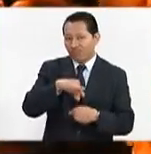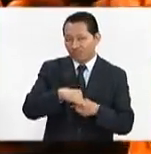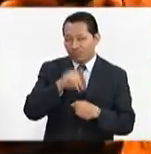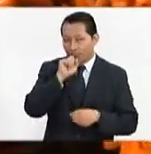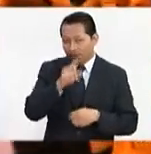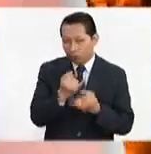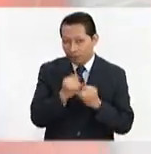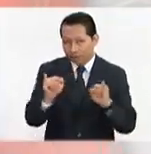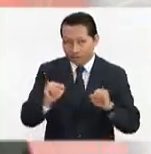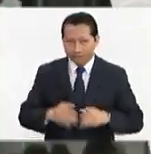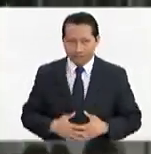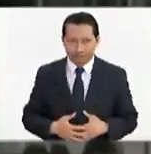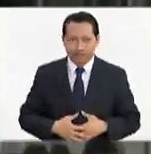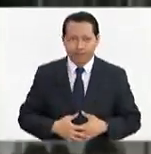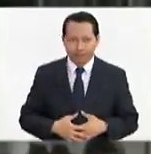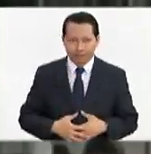independentista.